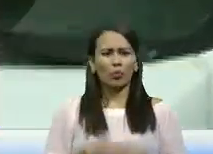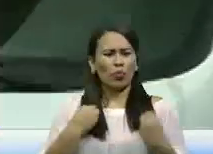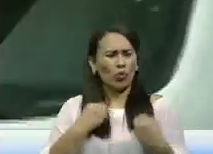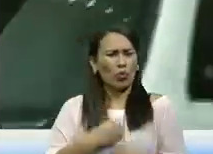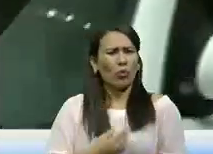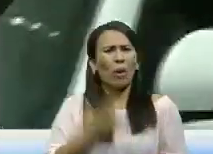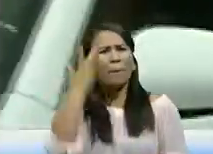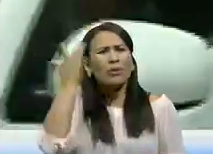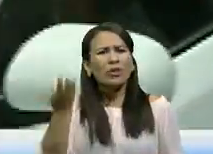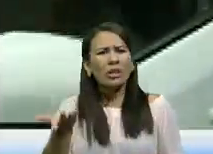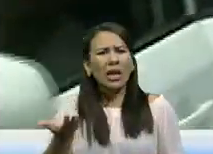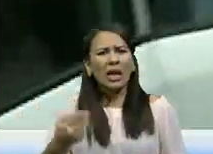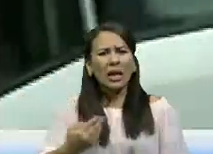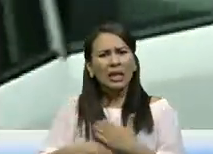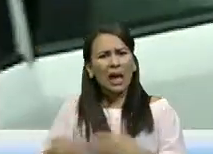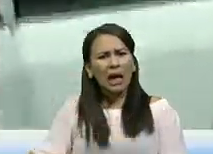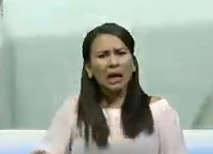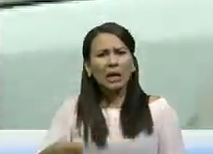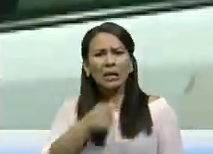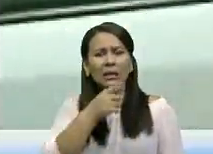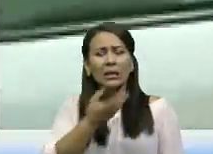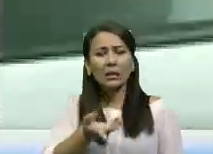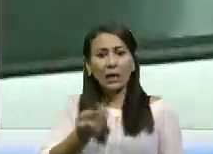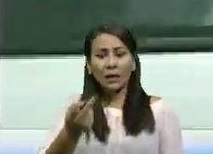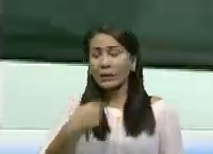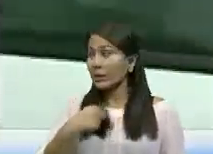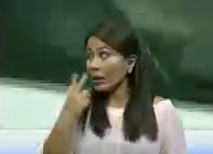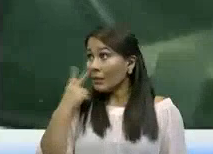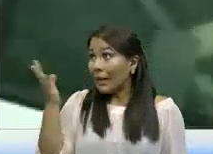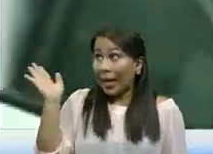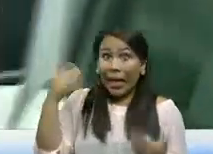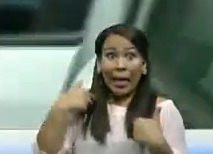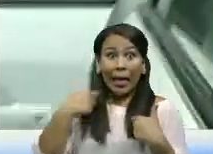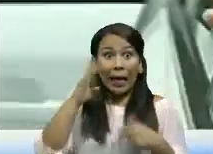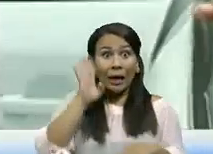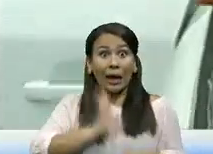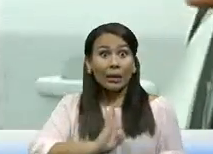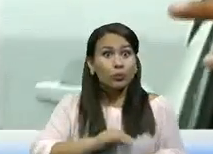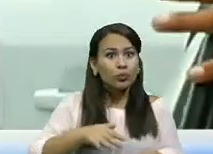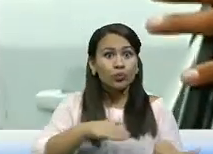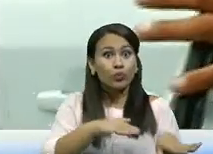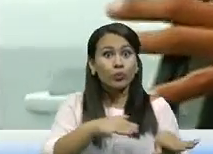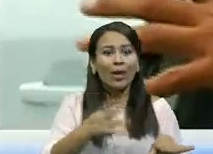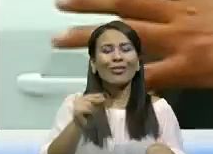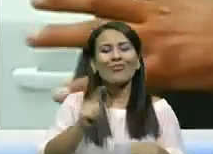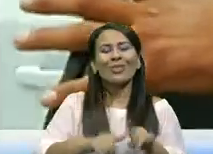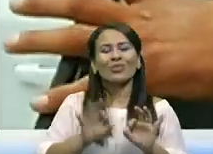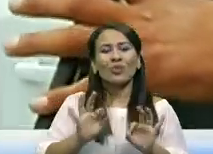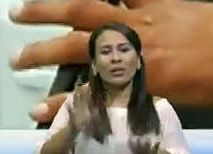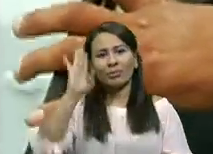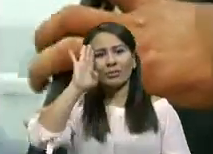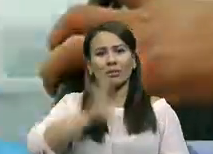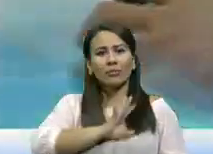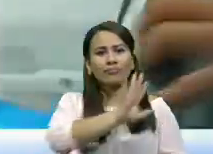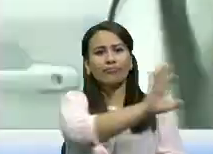El tipo trató de escapar aparentemente al verse descubierto, pero de nada le valió el intento. En el